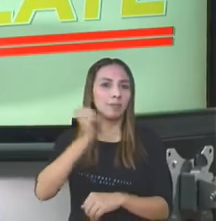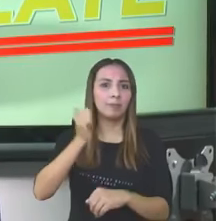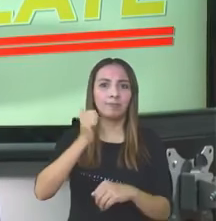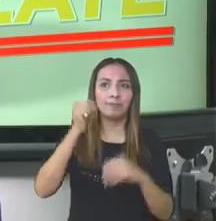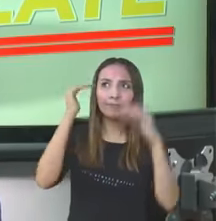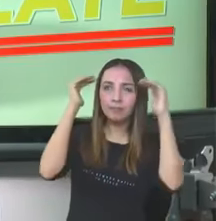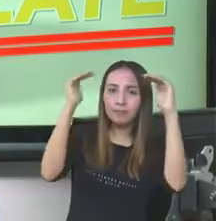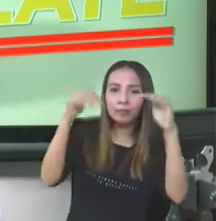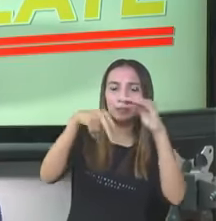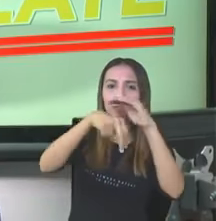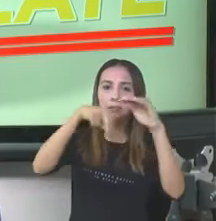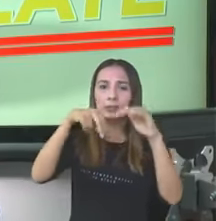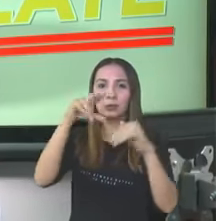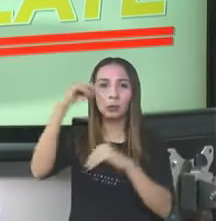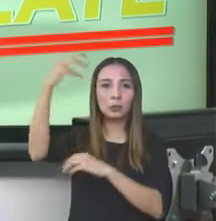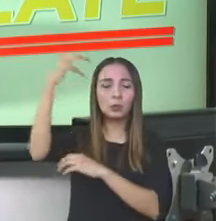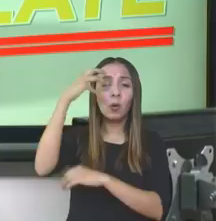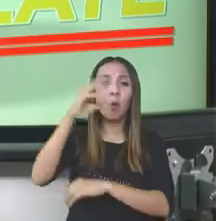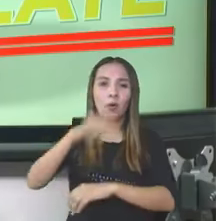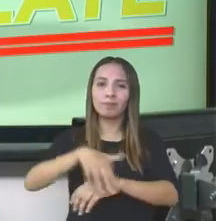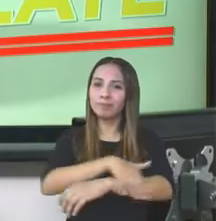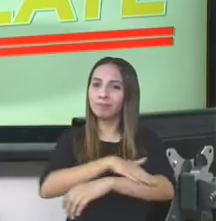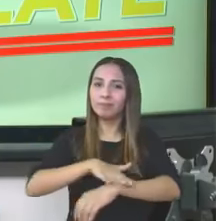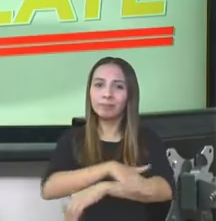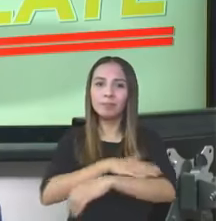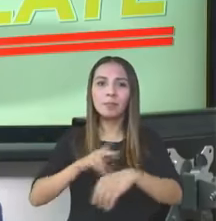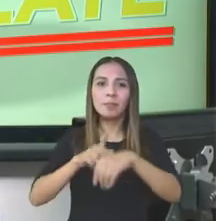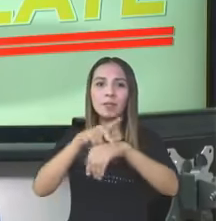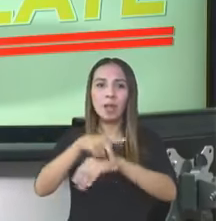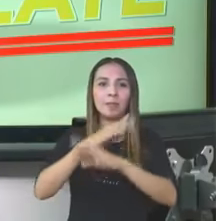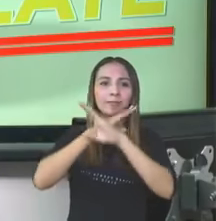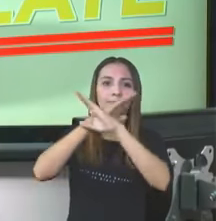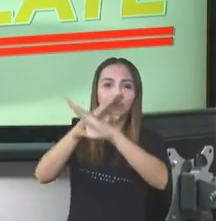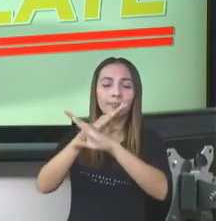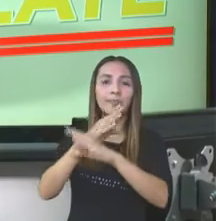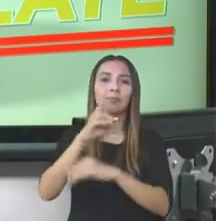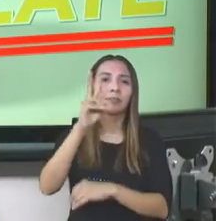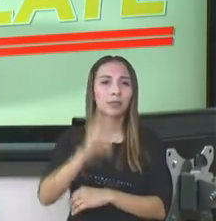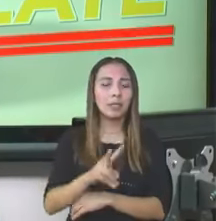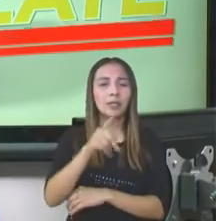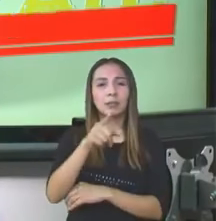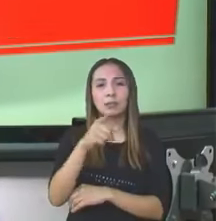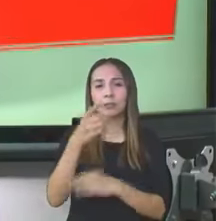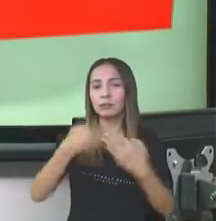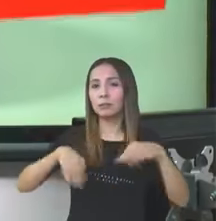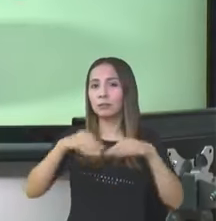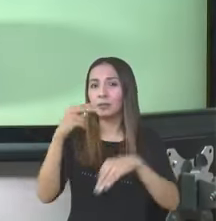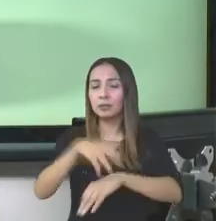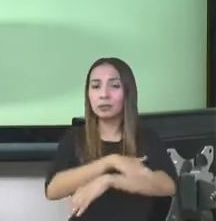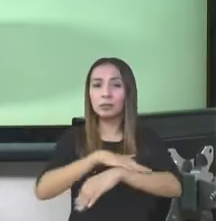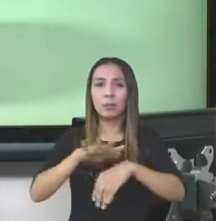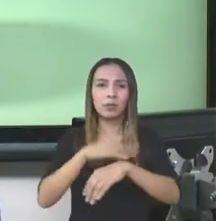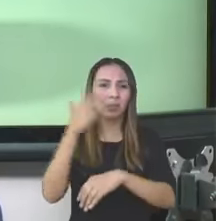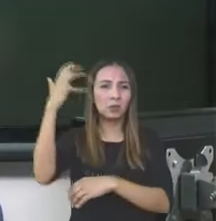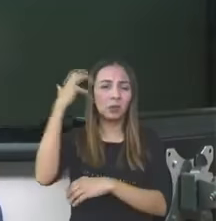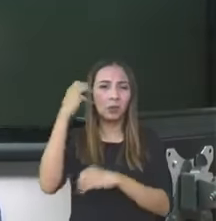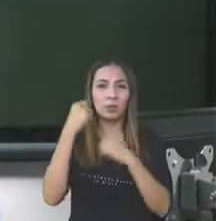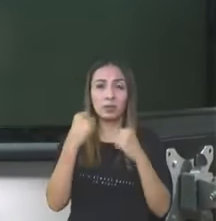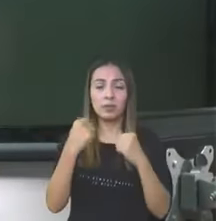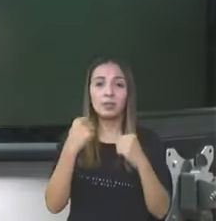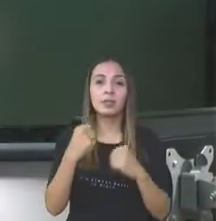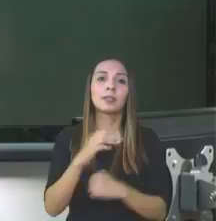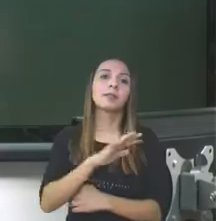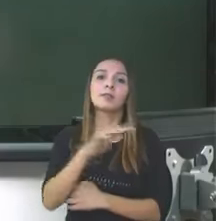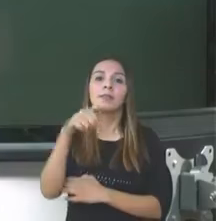sombra, aplique bloqueador en su piel, cara, brazos, la verdad, porque está muy fuerte el sol. Y desde